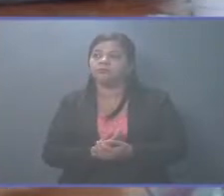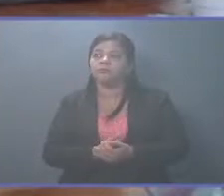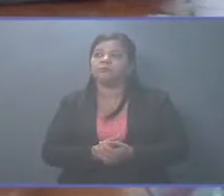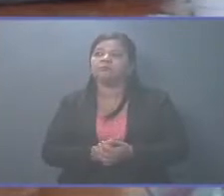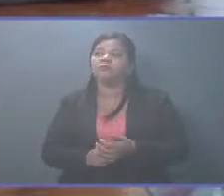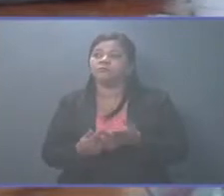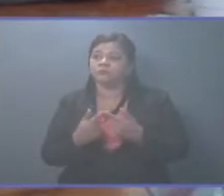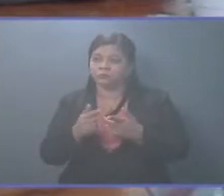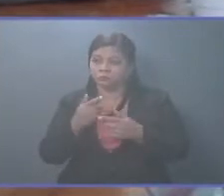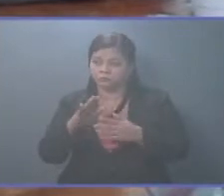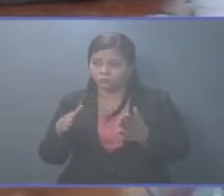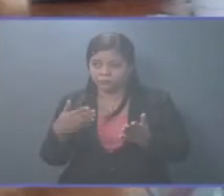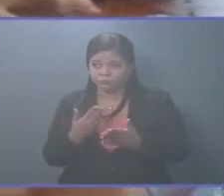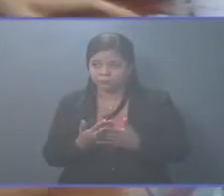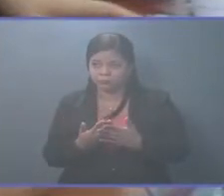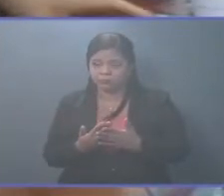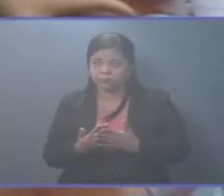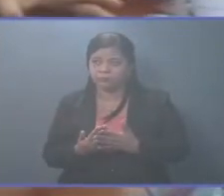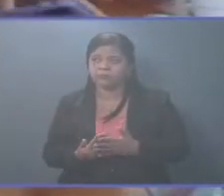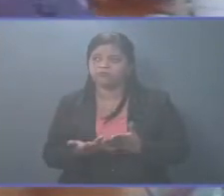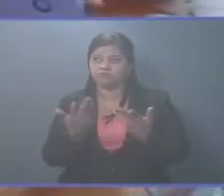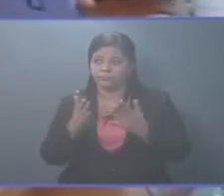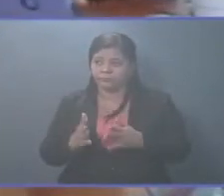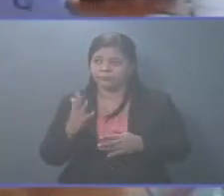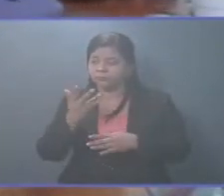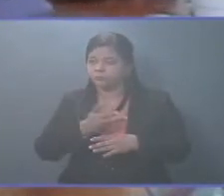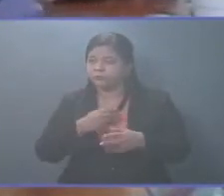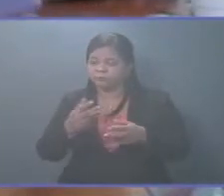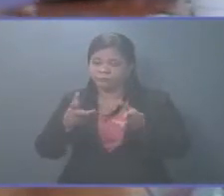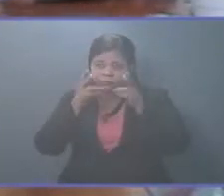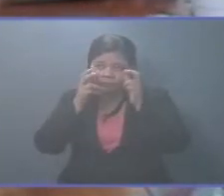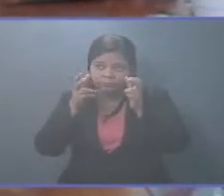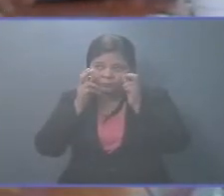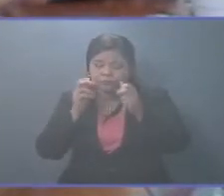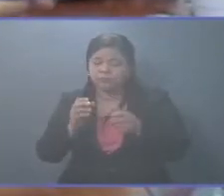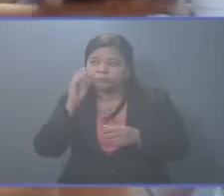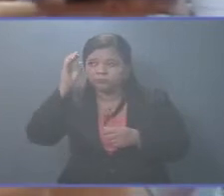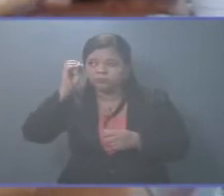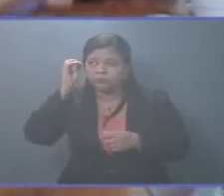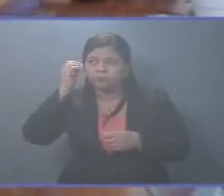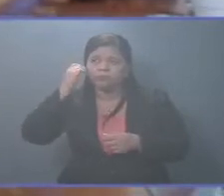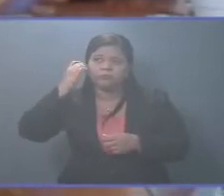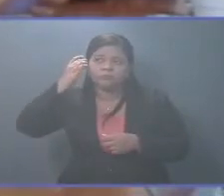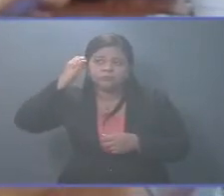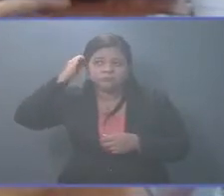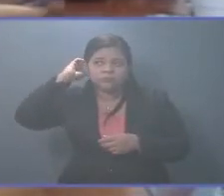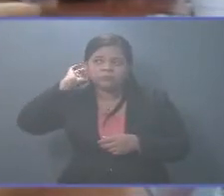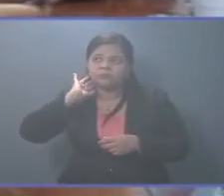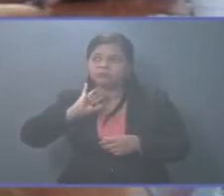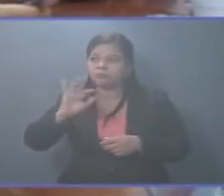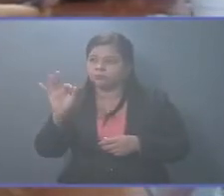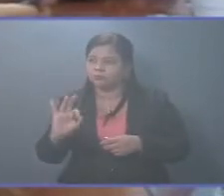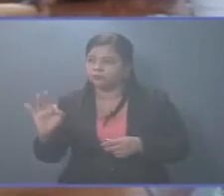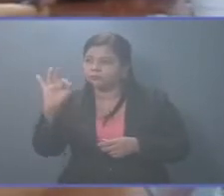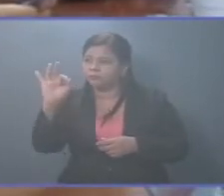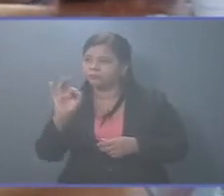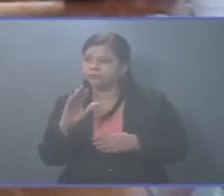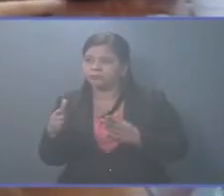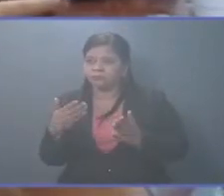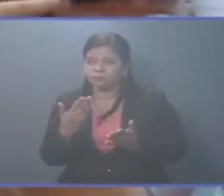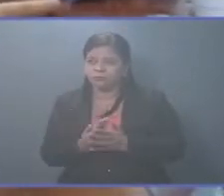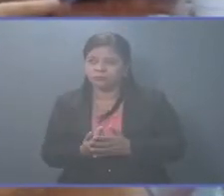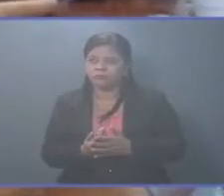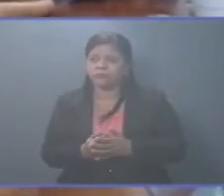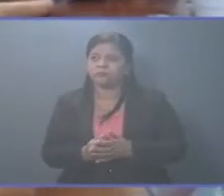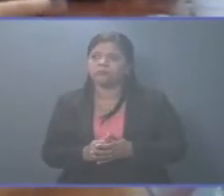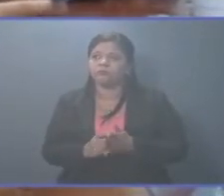que MinSal nos oiga sobre qué opinamos sobre, por ejemplo, datos de eficacia, datos de efectividad,